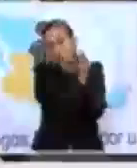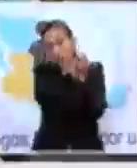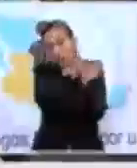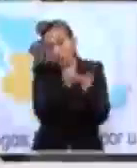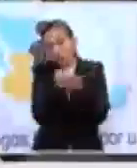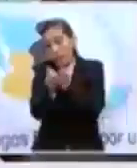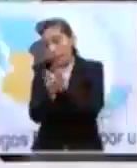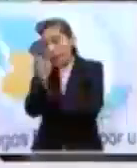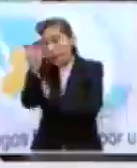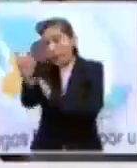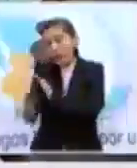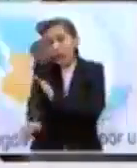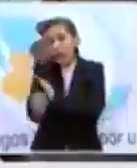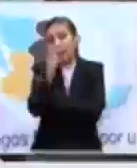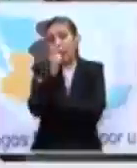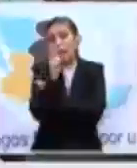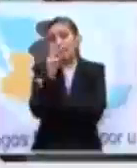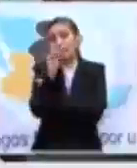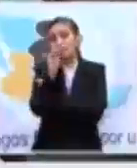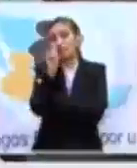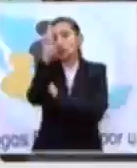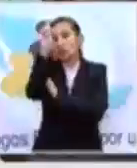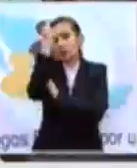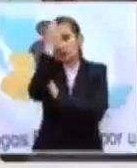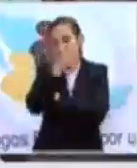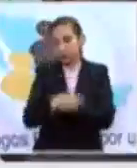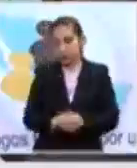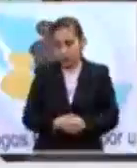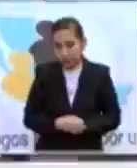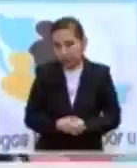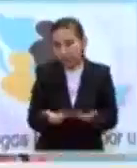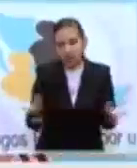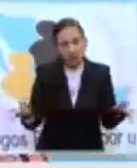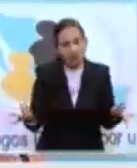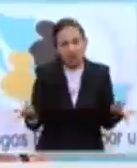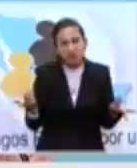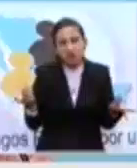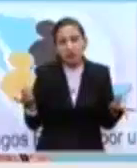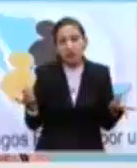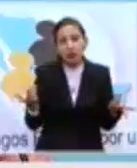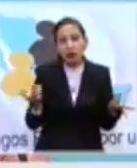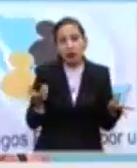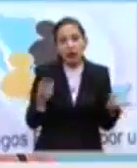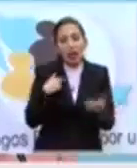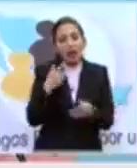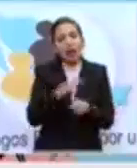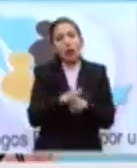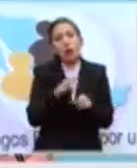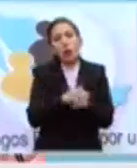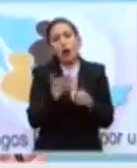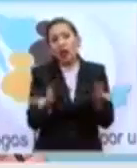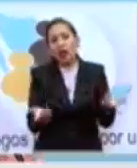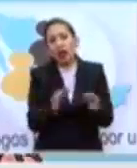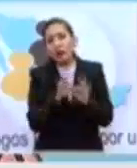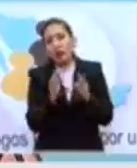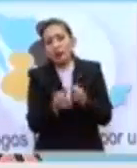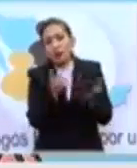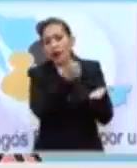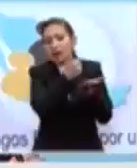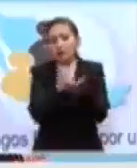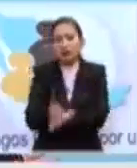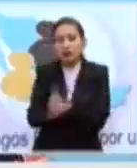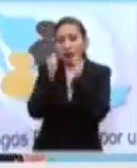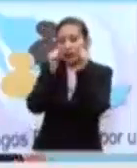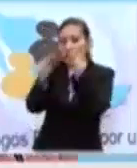el pago de las pensiones universales. ¿En qué medida, licenciado Leal, en qué medida contribuye